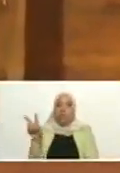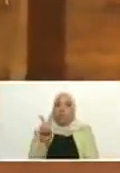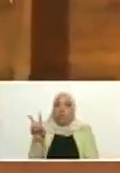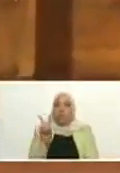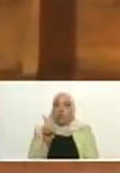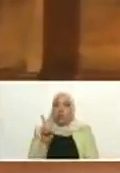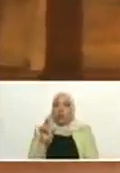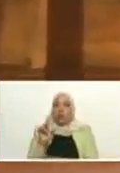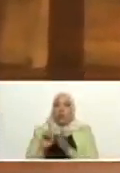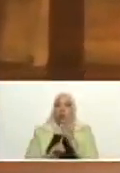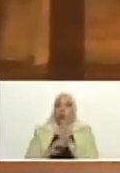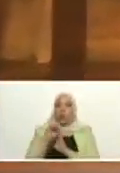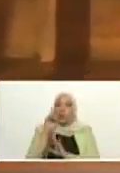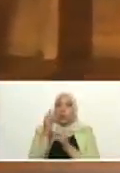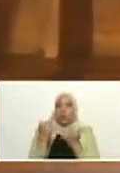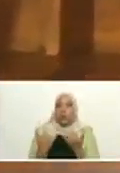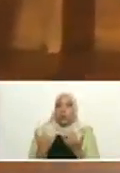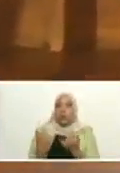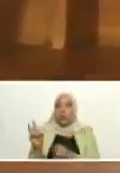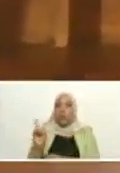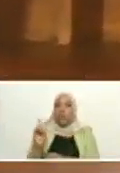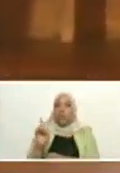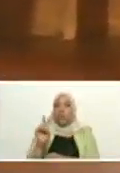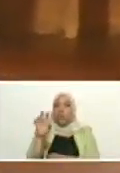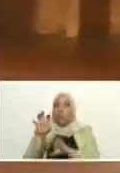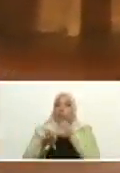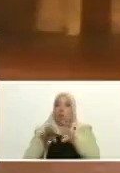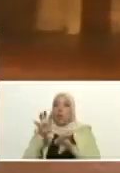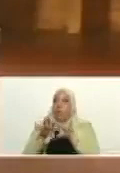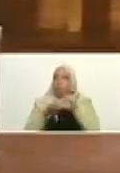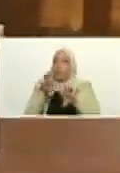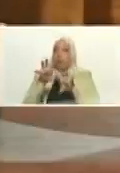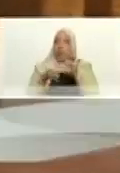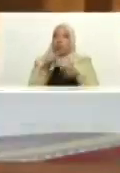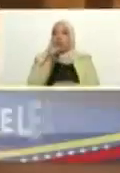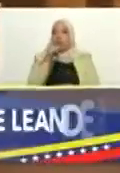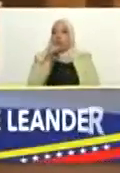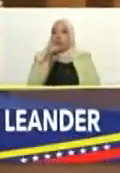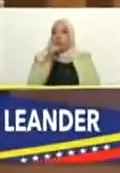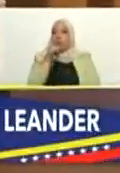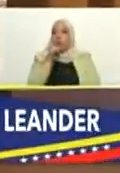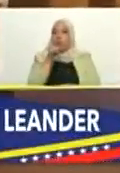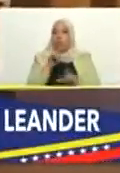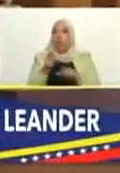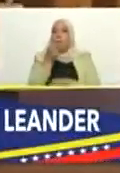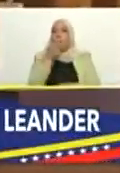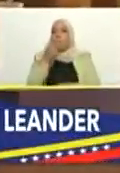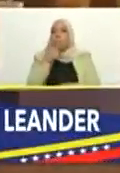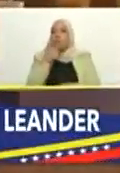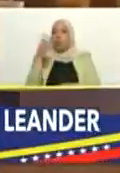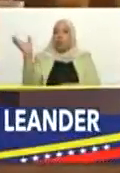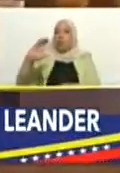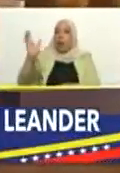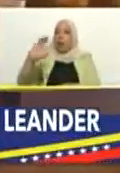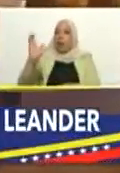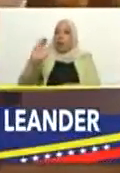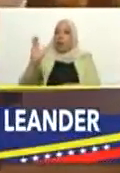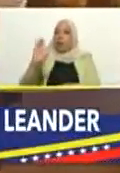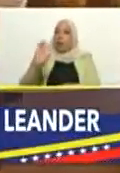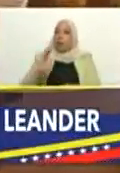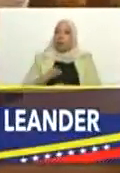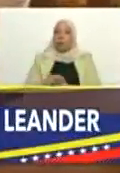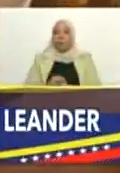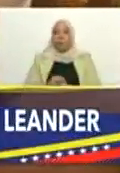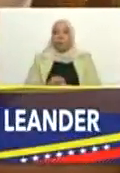la recuperación del zoológico en el otro extremo de este gran y hermoso Valle de Caracas. Ahora nos venimos